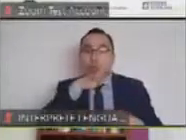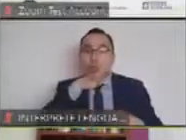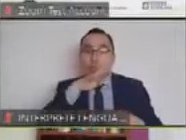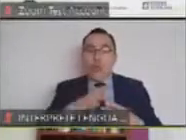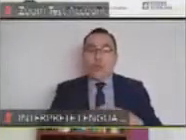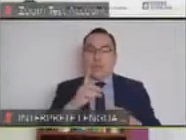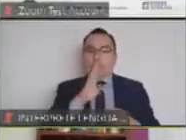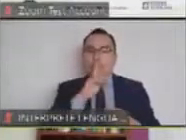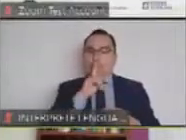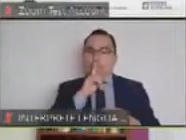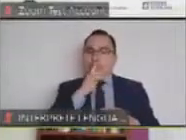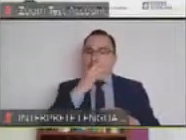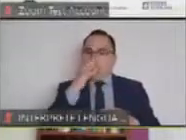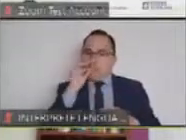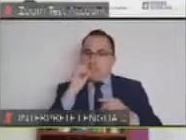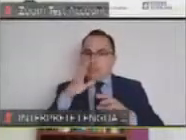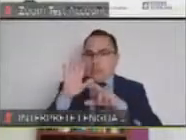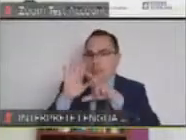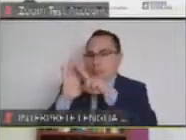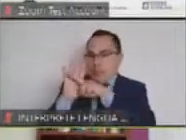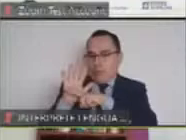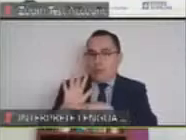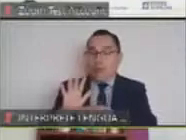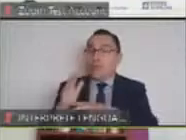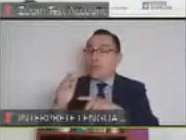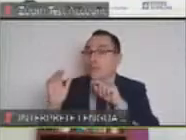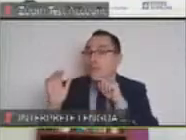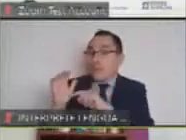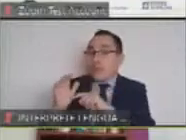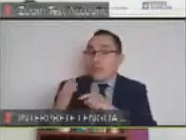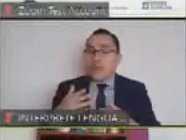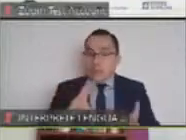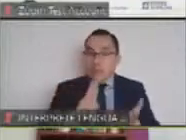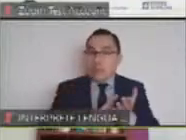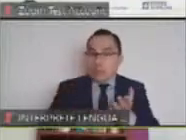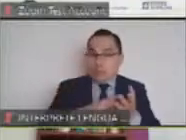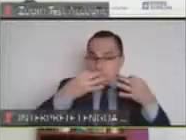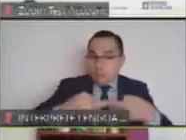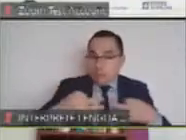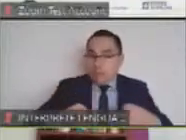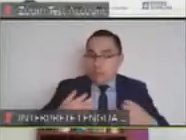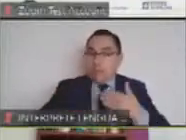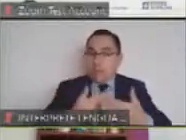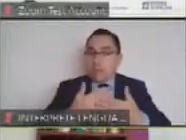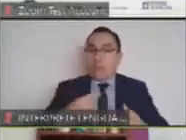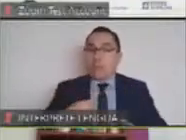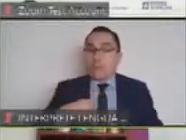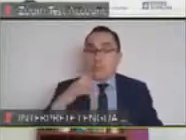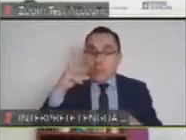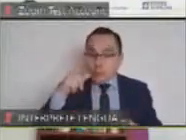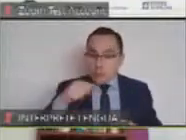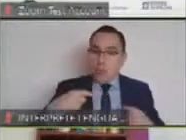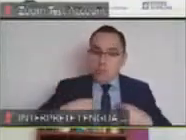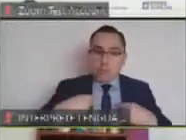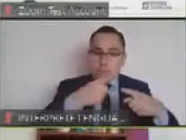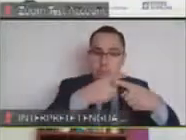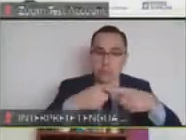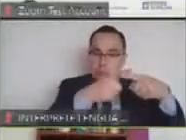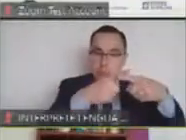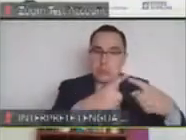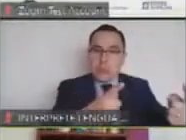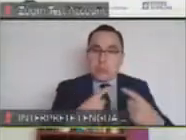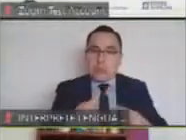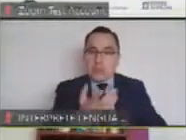discrecionalidad normativa, ¿no resulta legítimo por lo mismo que el justiciable y la sociedad le